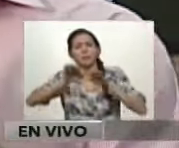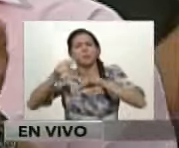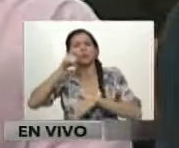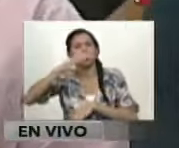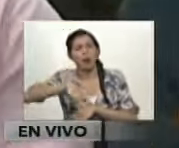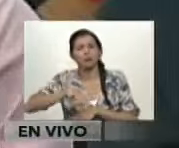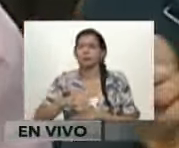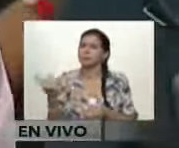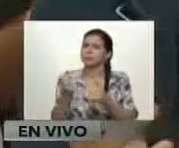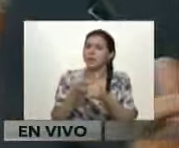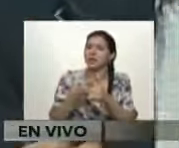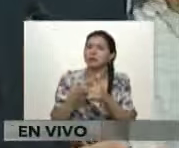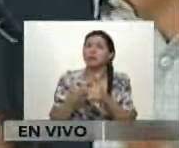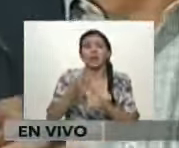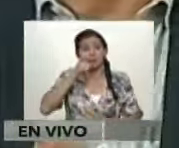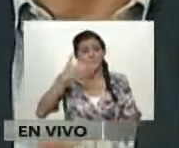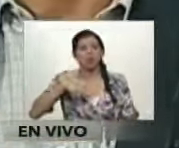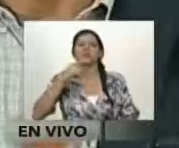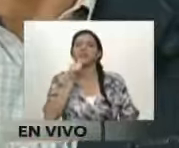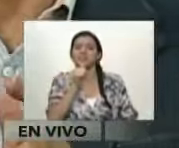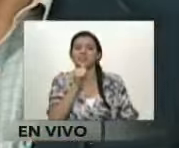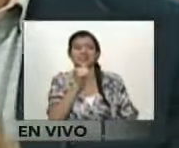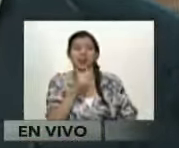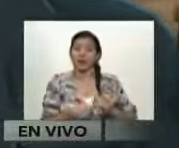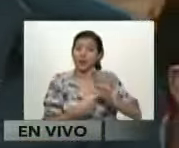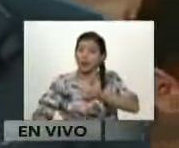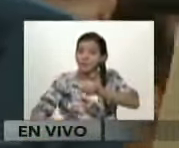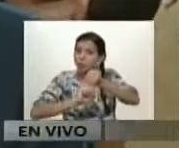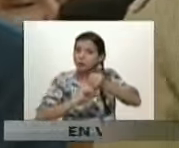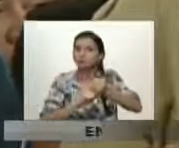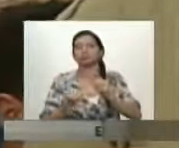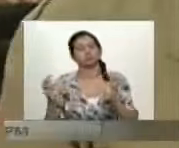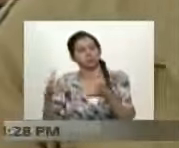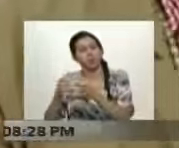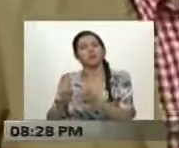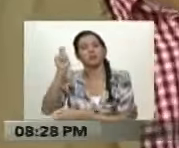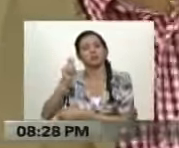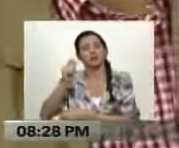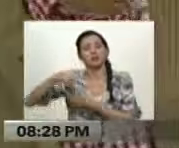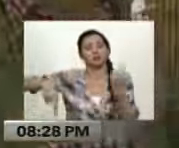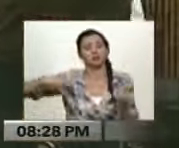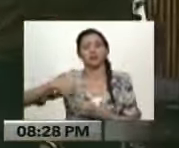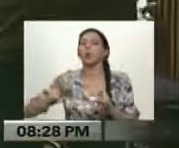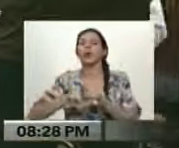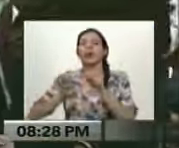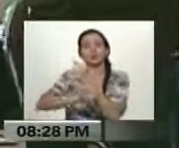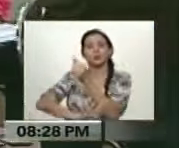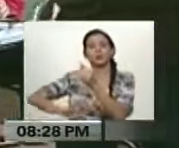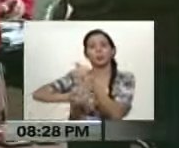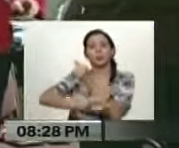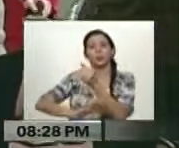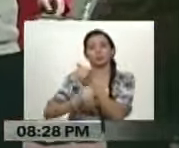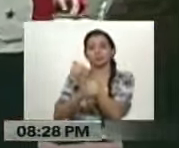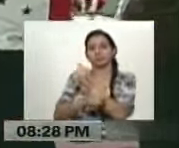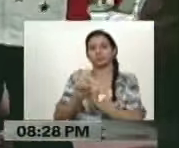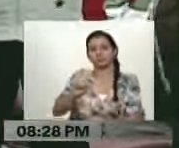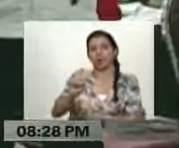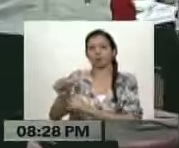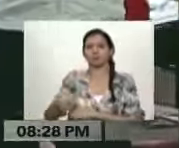El pueblo tiene quien lo defienda en la Asamblea Nacional, el Bloque de la Patria, es su escudo.